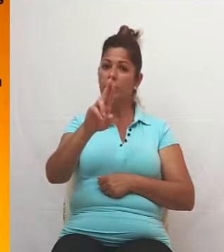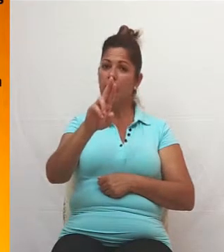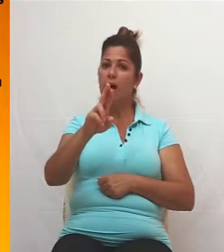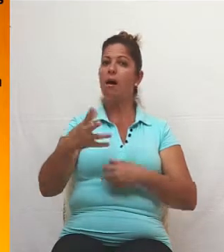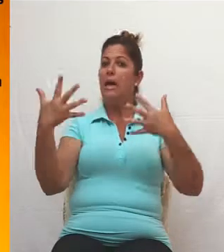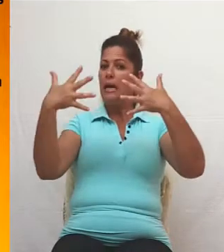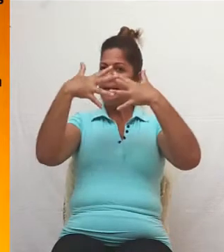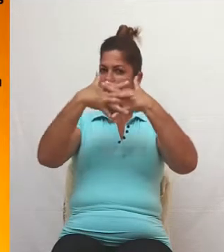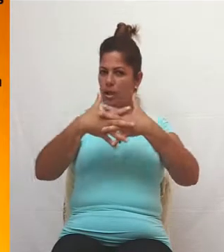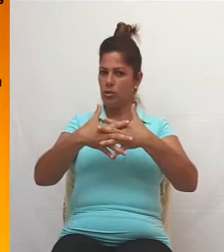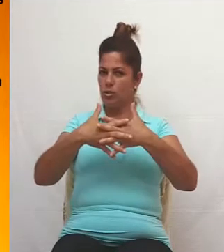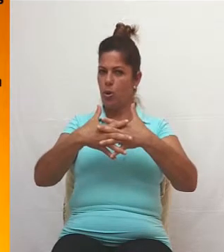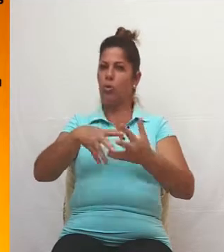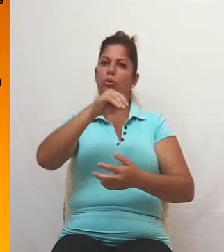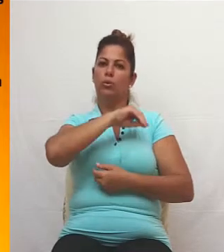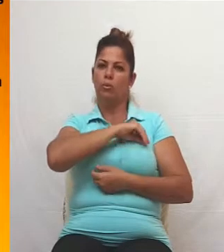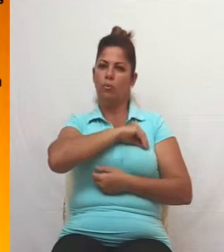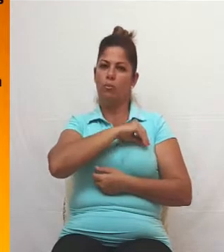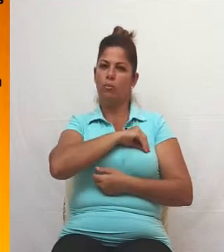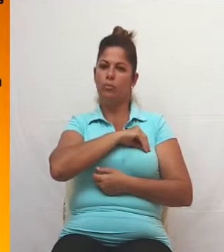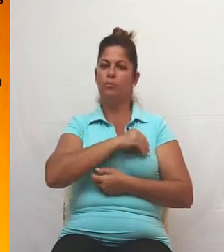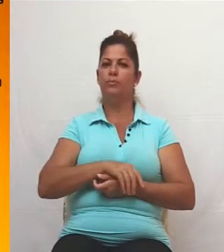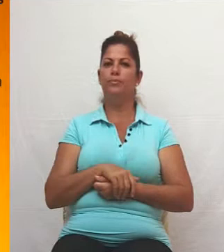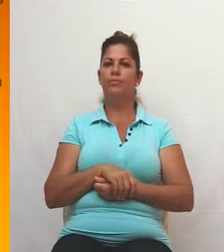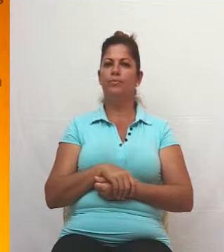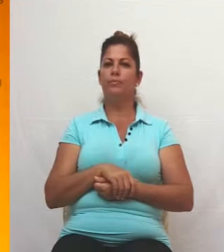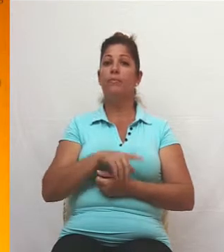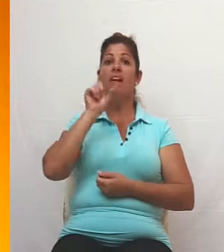sean coherentes con la armonía